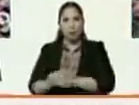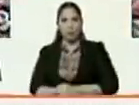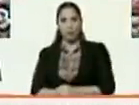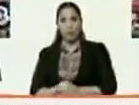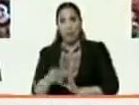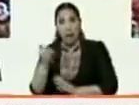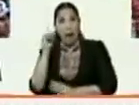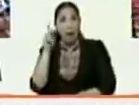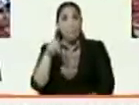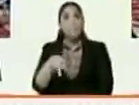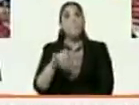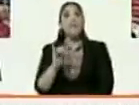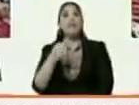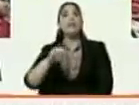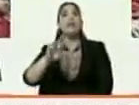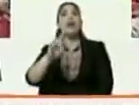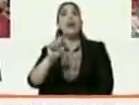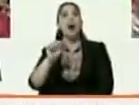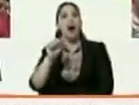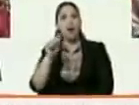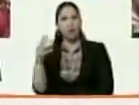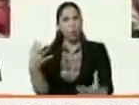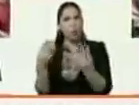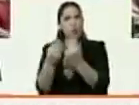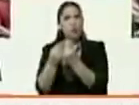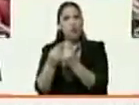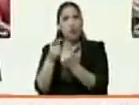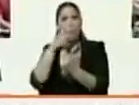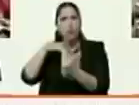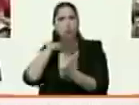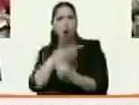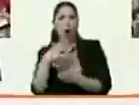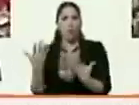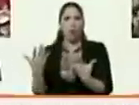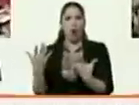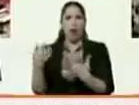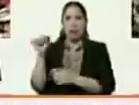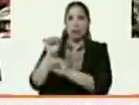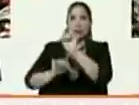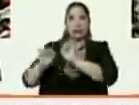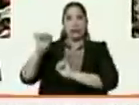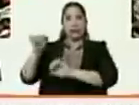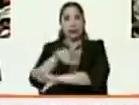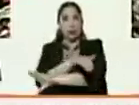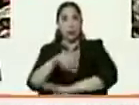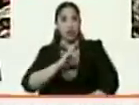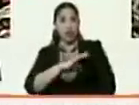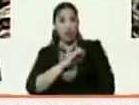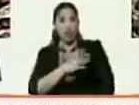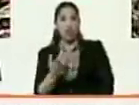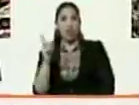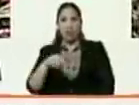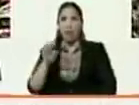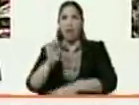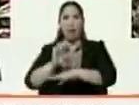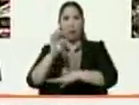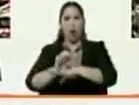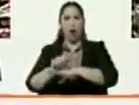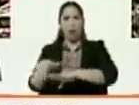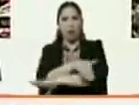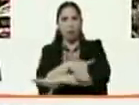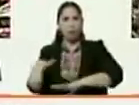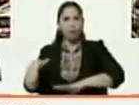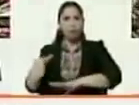está Piñera con el pueblo rebelde en la calle de Chile. Ahí está Ecuador con el pueblo en la